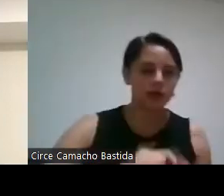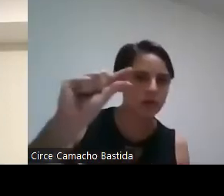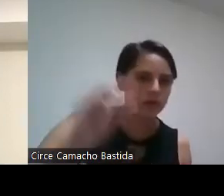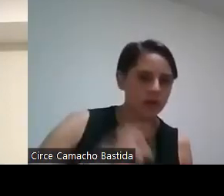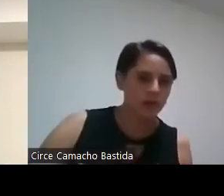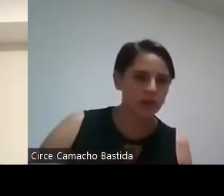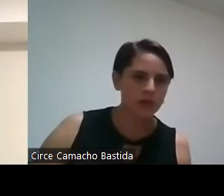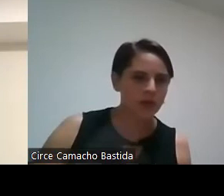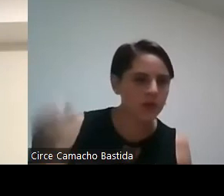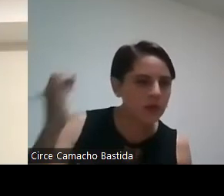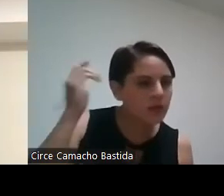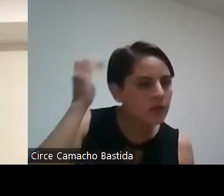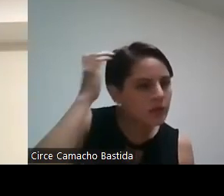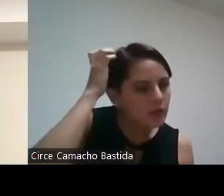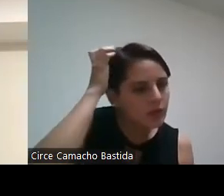Ok.